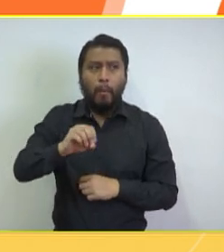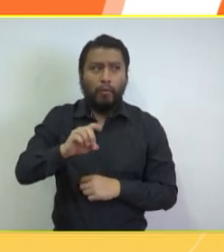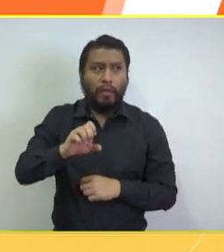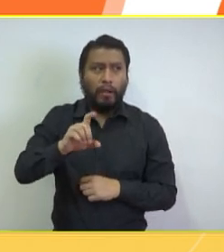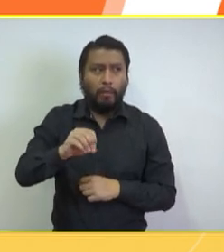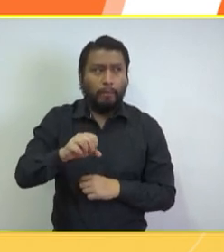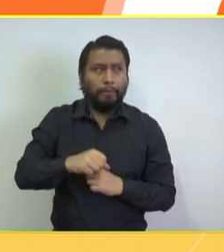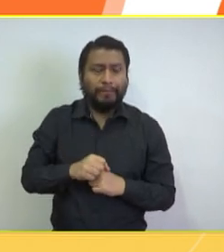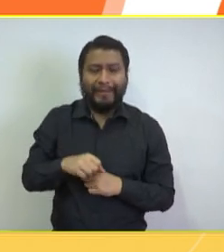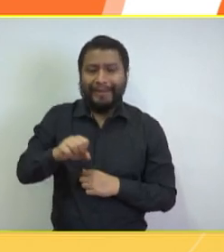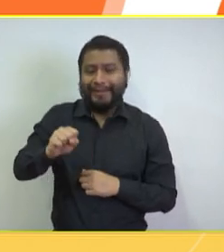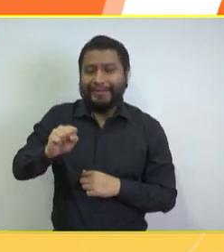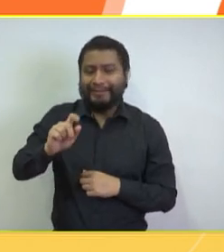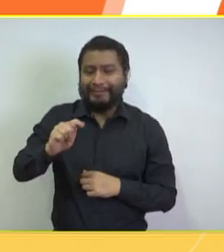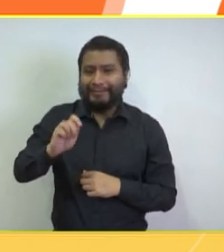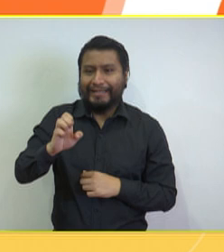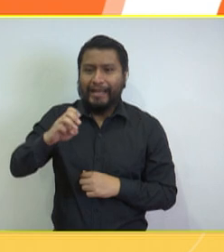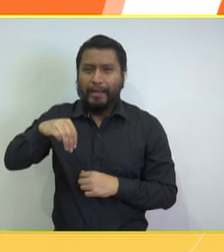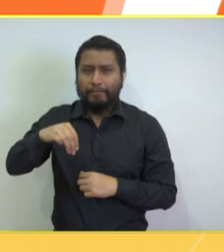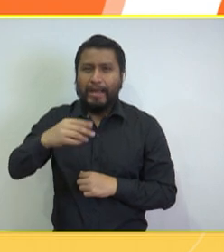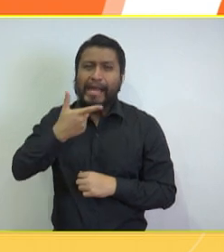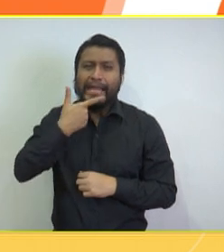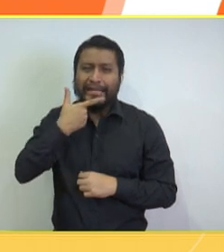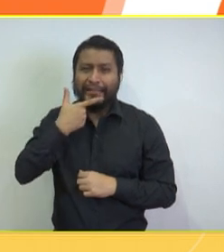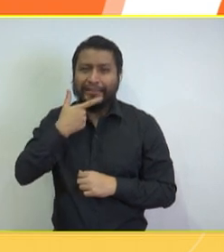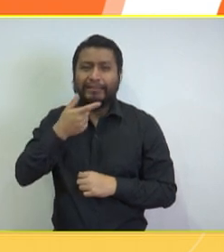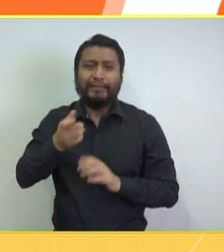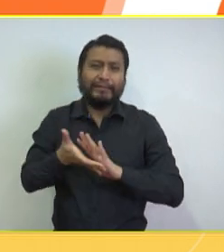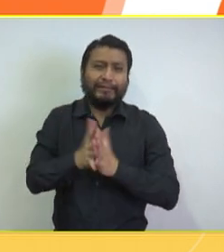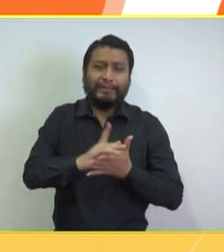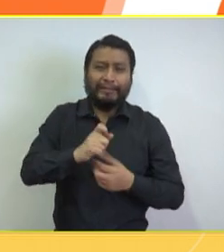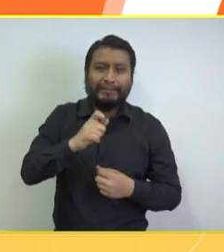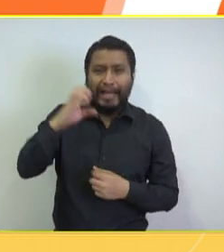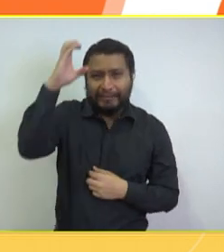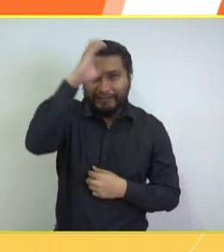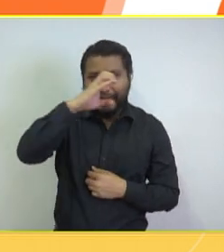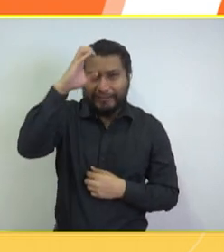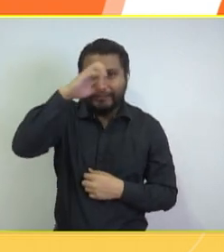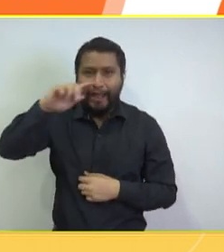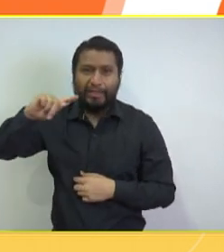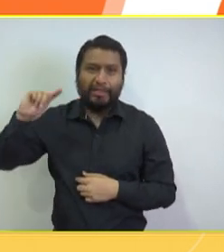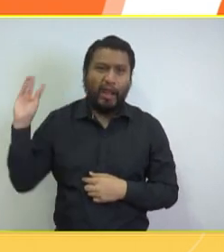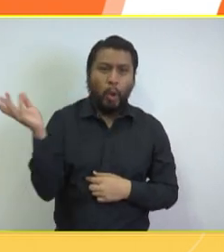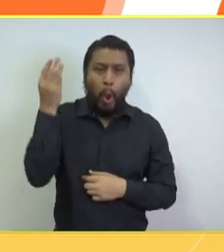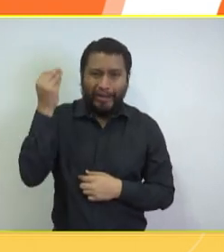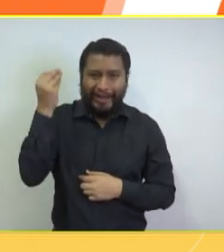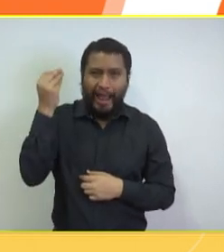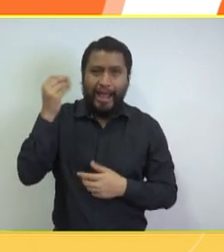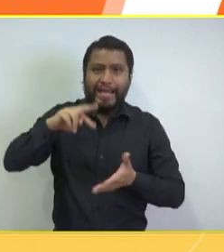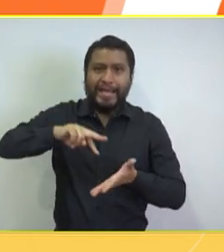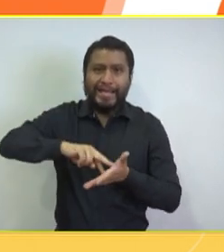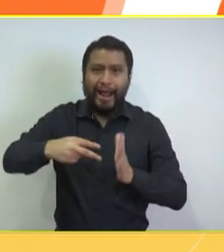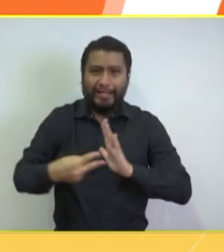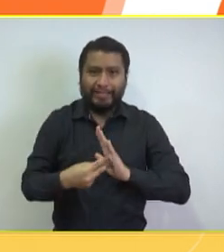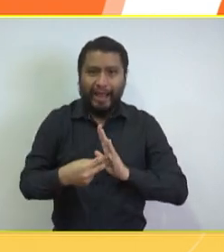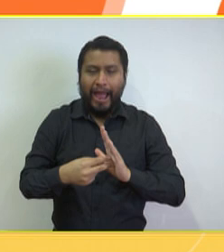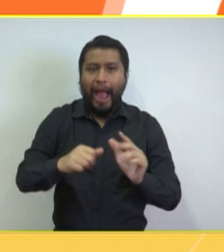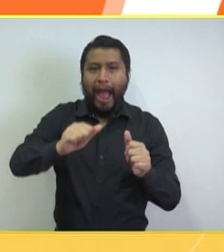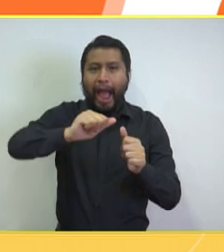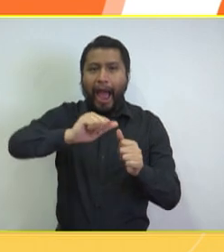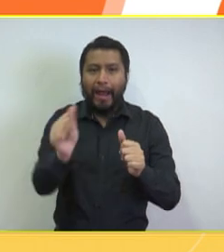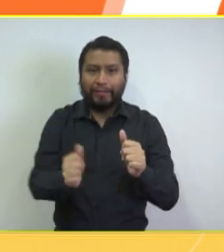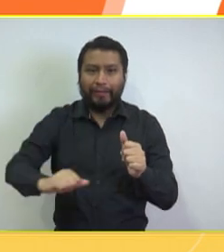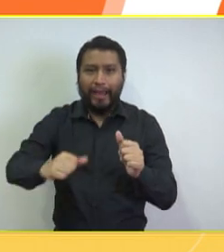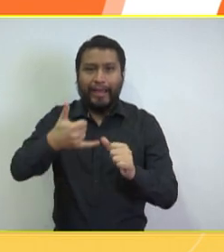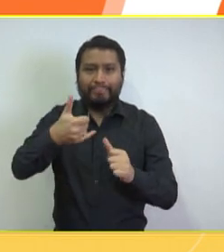es, de sus siglas en inglés, ciencia, tecnología, ingeniería, arte y matemáticas. Este